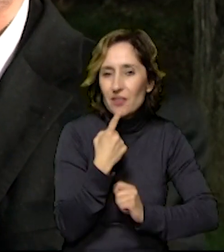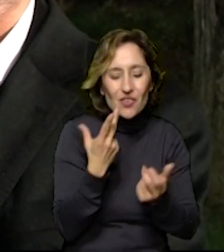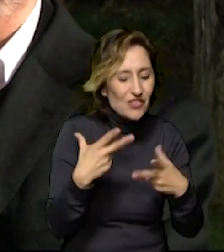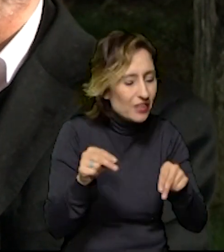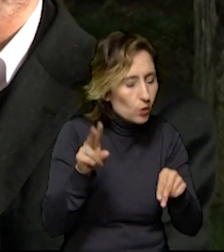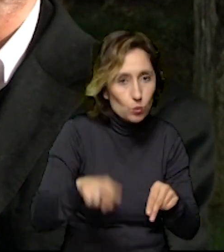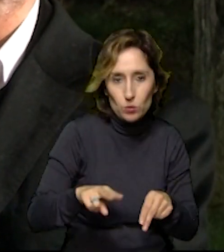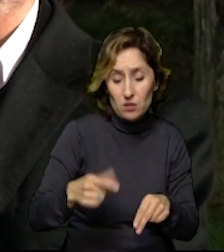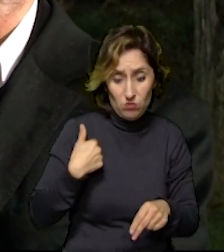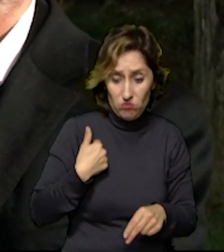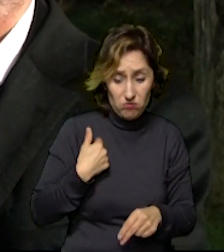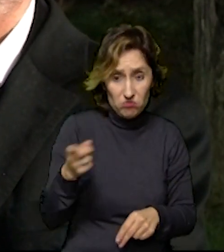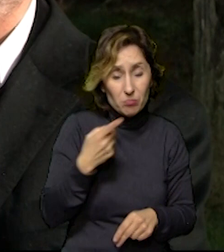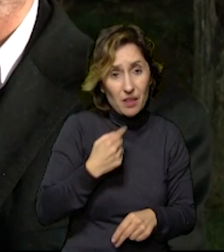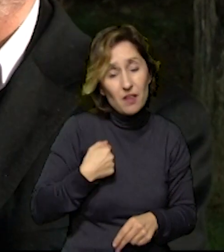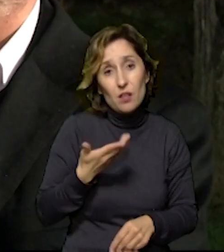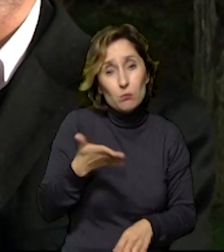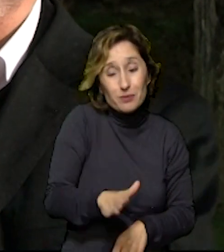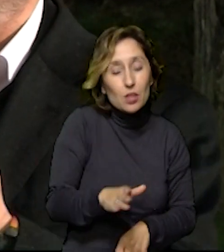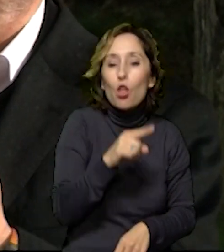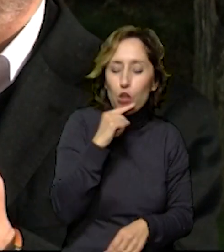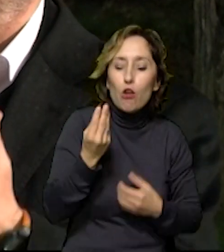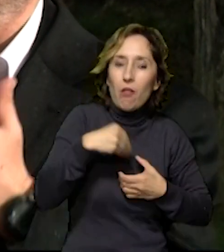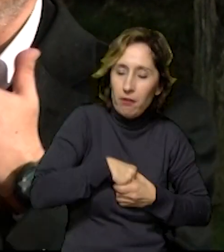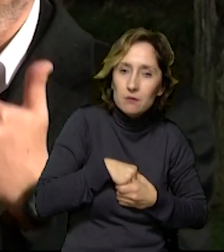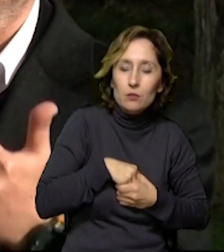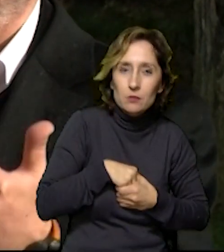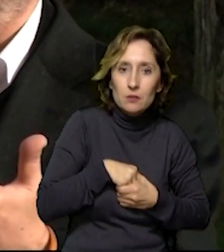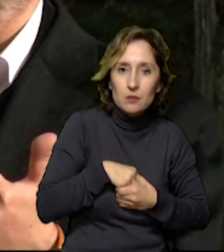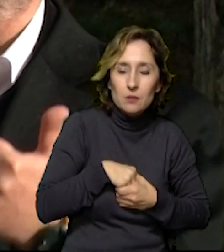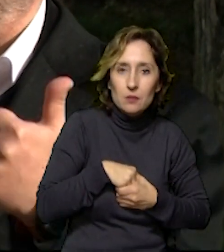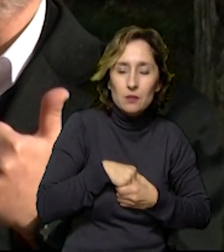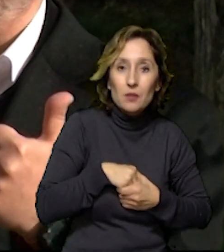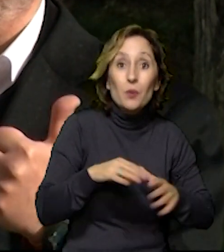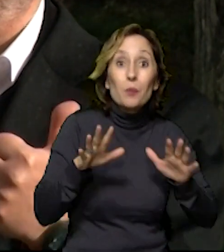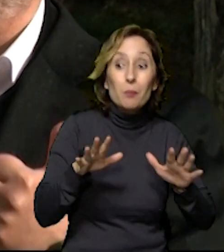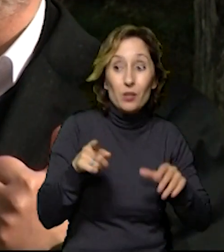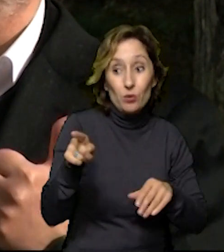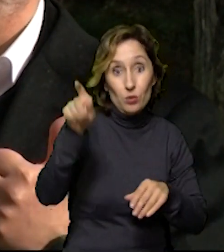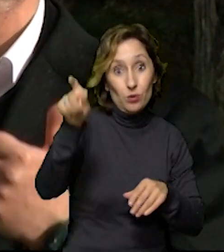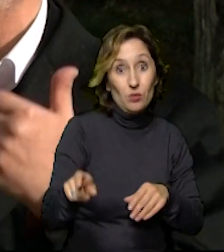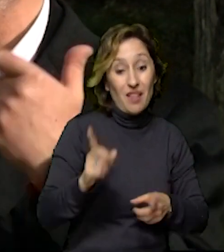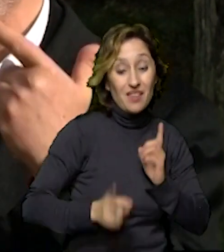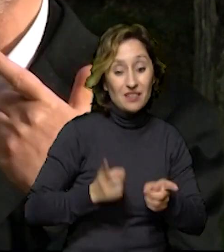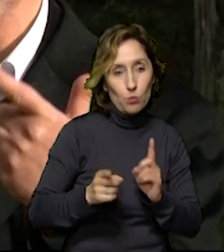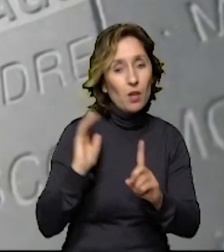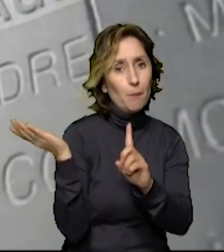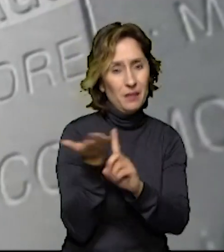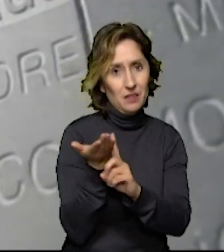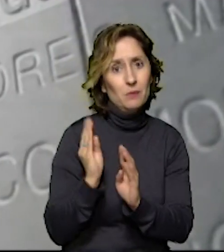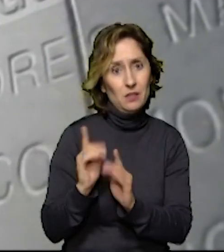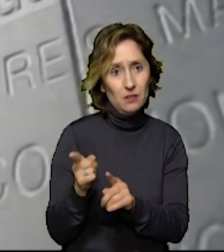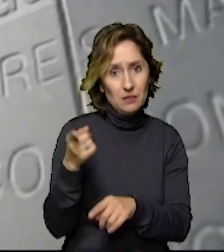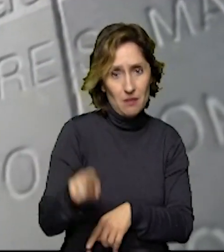moriré con ese dolor. Pero es verdad que visibilizar que es una víctima de la dictadura,